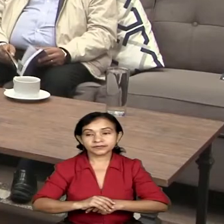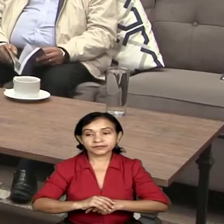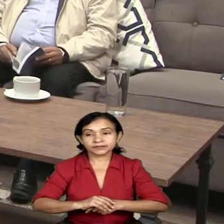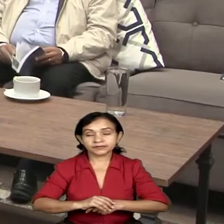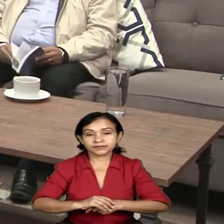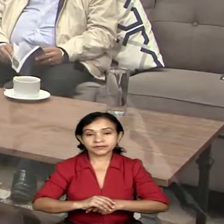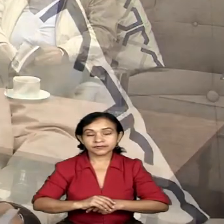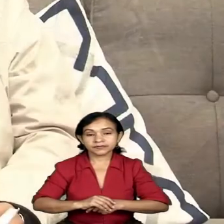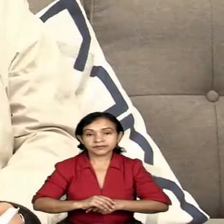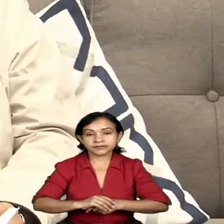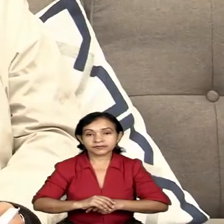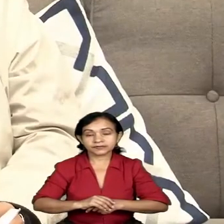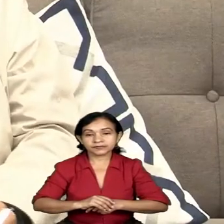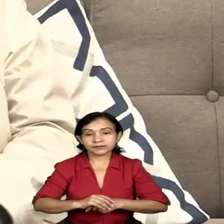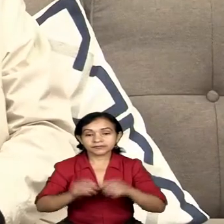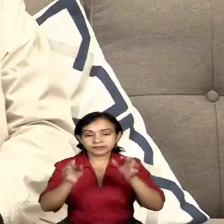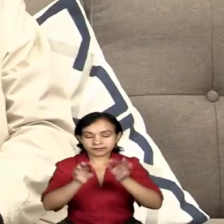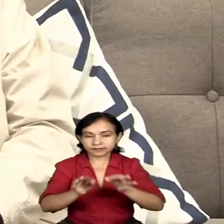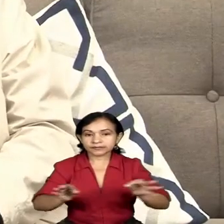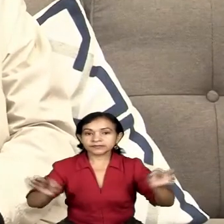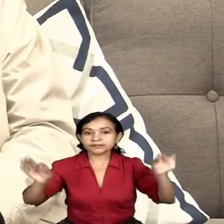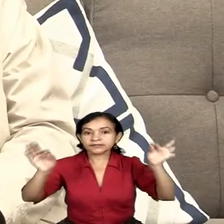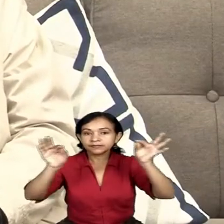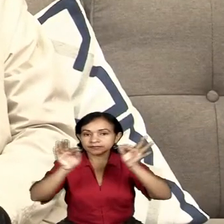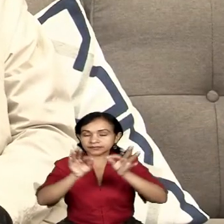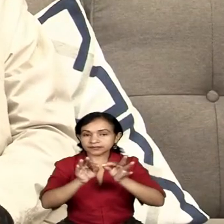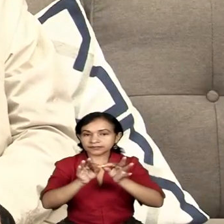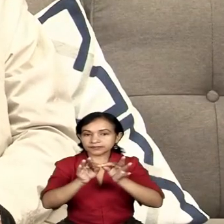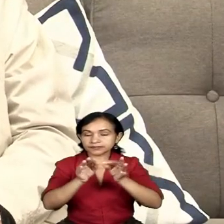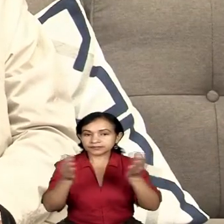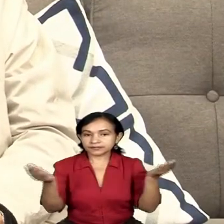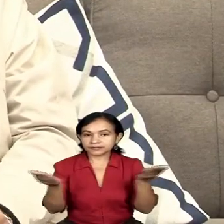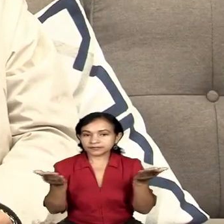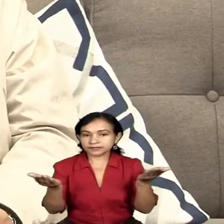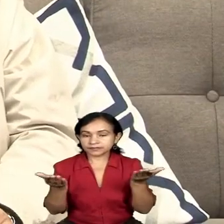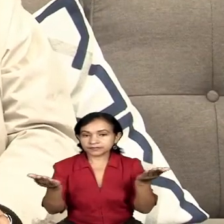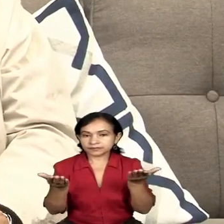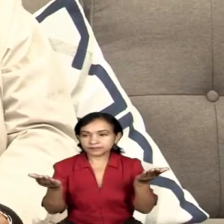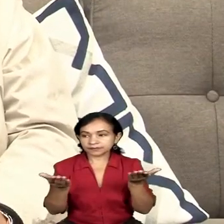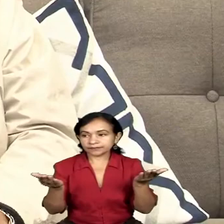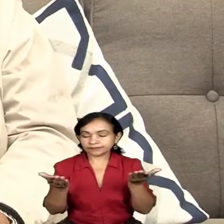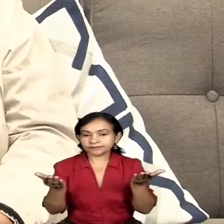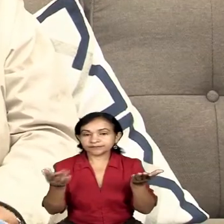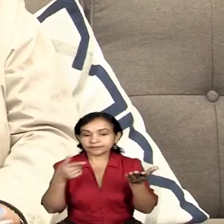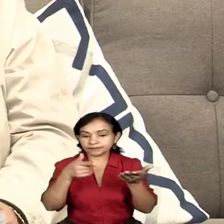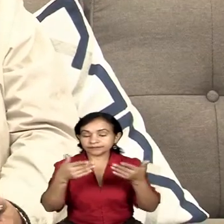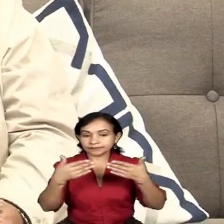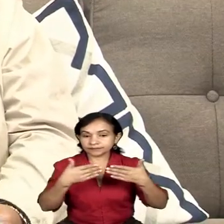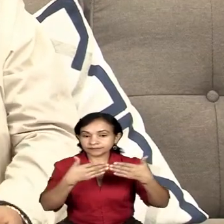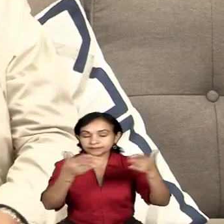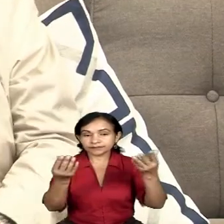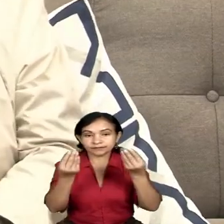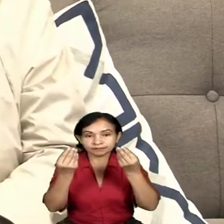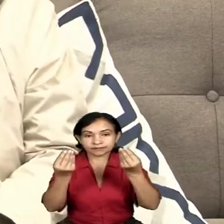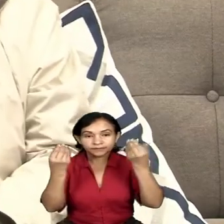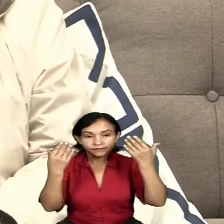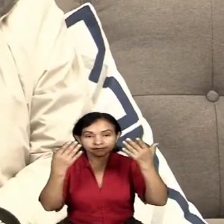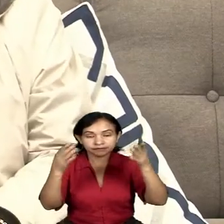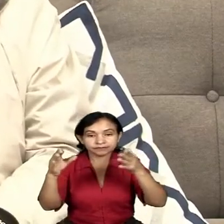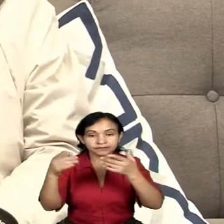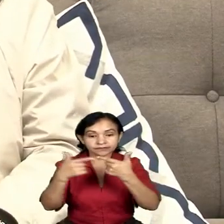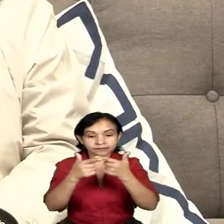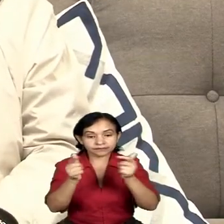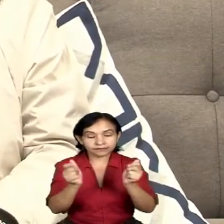mira, es importante de que eso abre una serie de